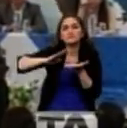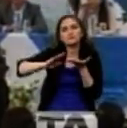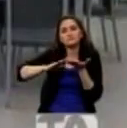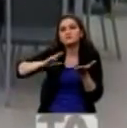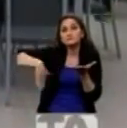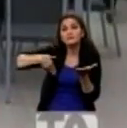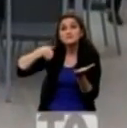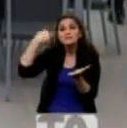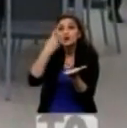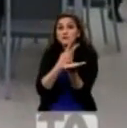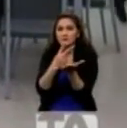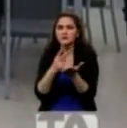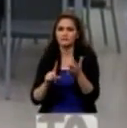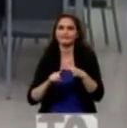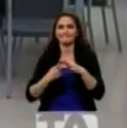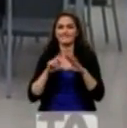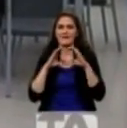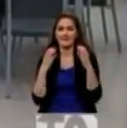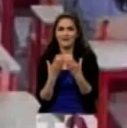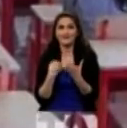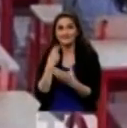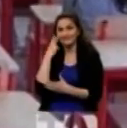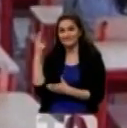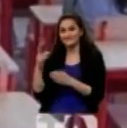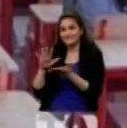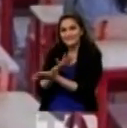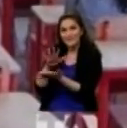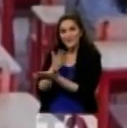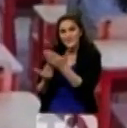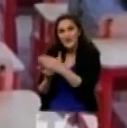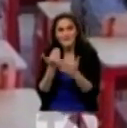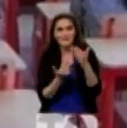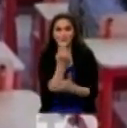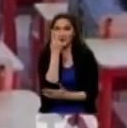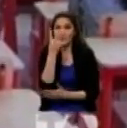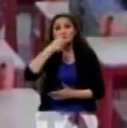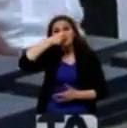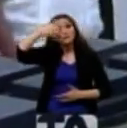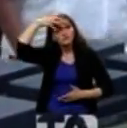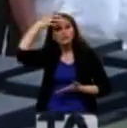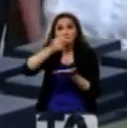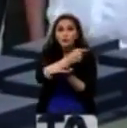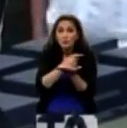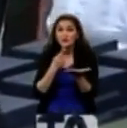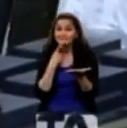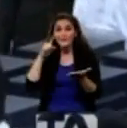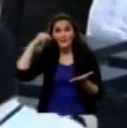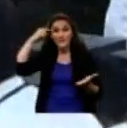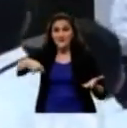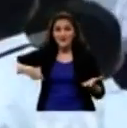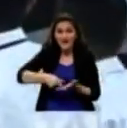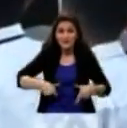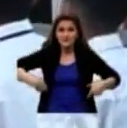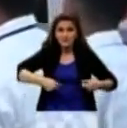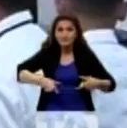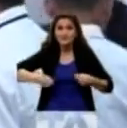11 nuevas unidades educativas que en el acto fueron inauguradas en las provincias de manaví Santo Domingo y guayas y cuyo costo para el Estado superó